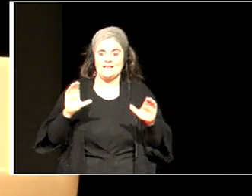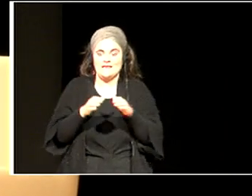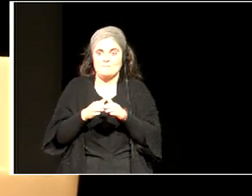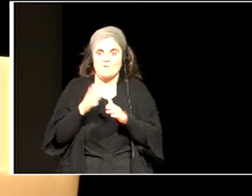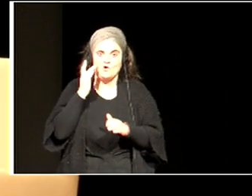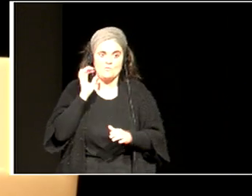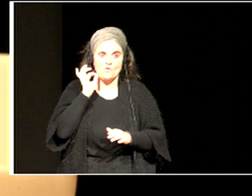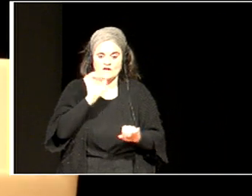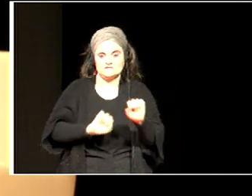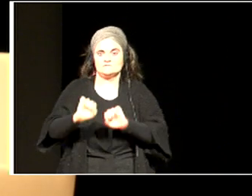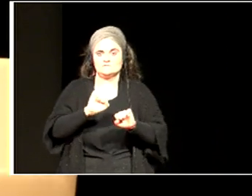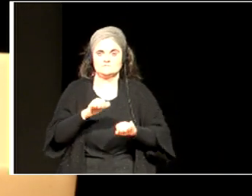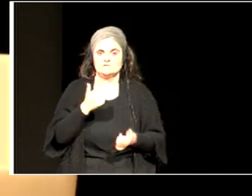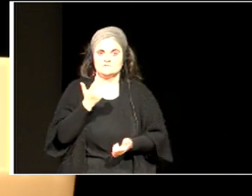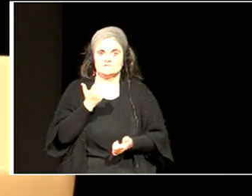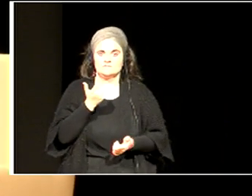sostenible